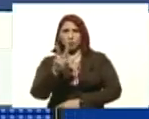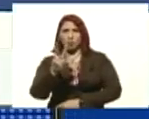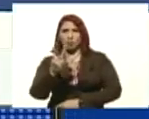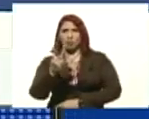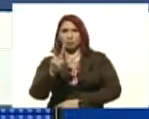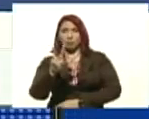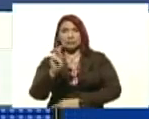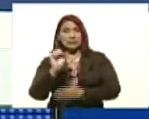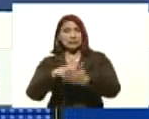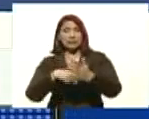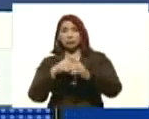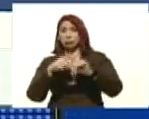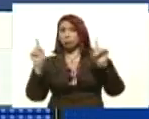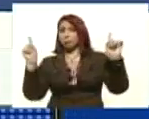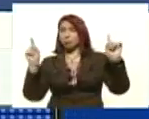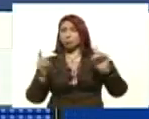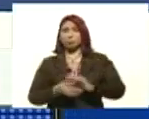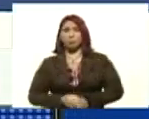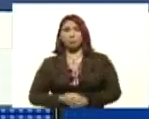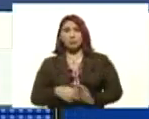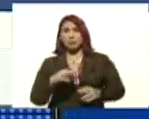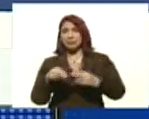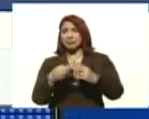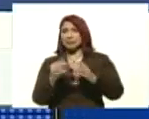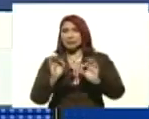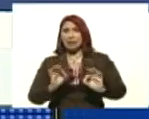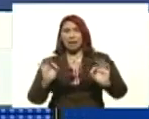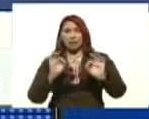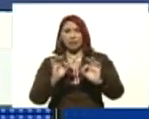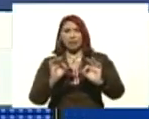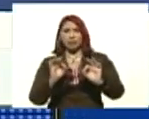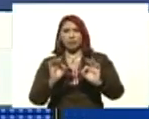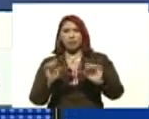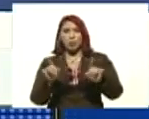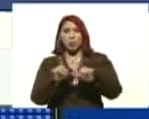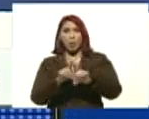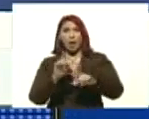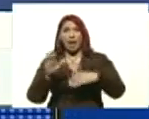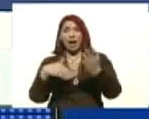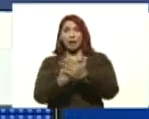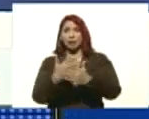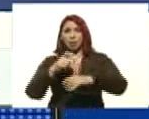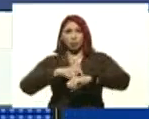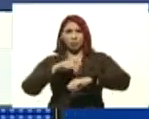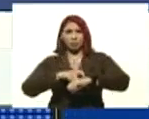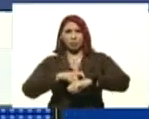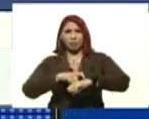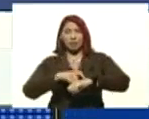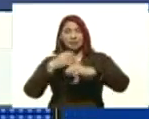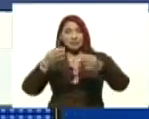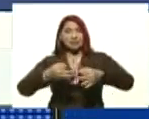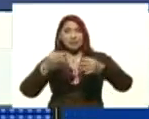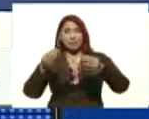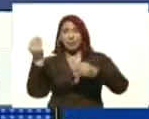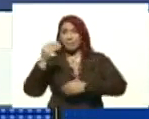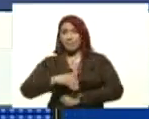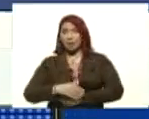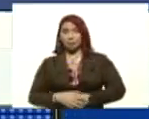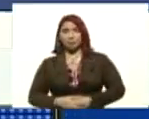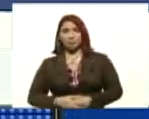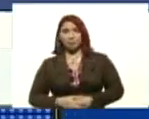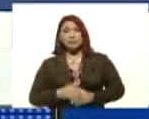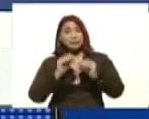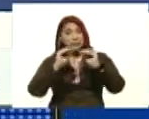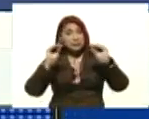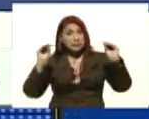distingo de ningún tipo, como ha sido hasta ahora, pero cada vez más. Llamo la atención contra el